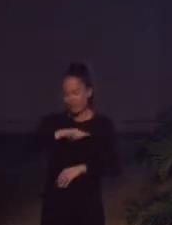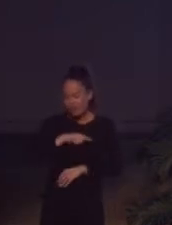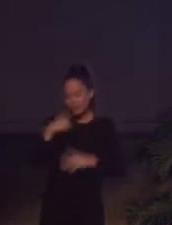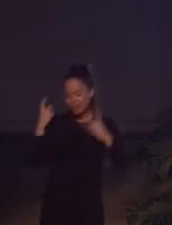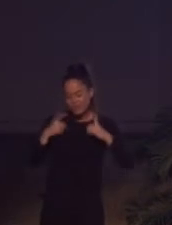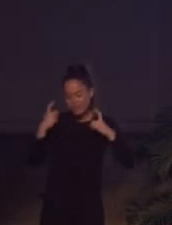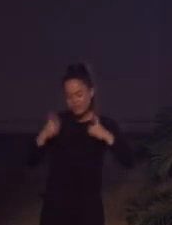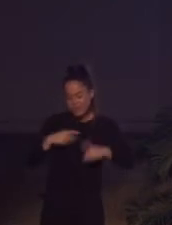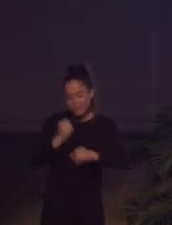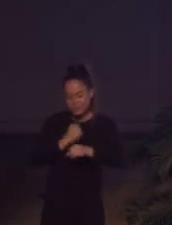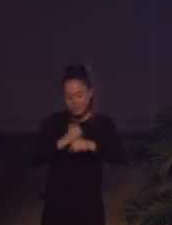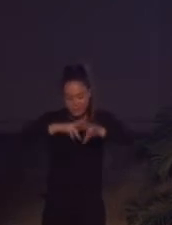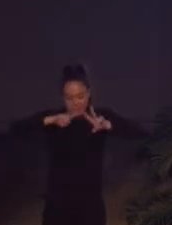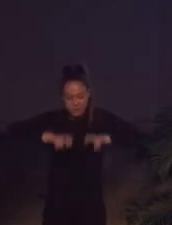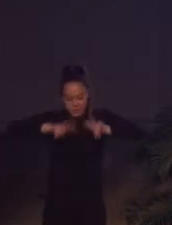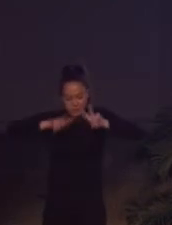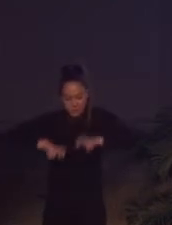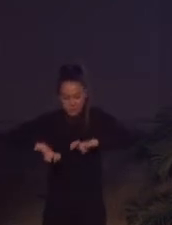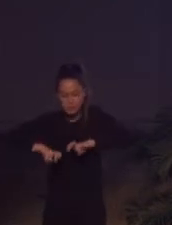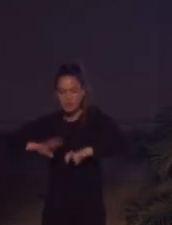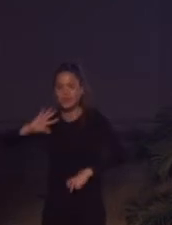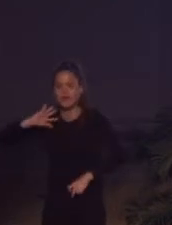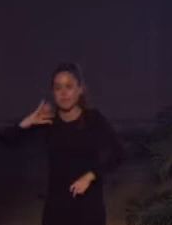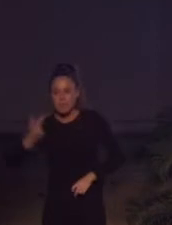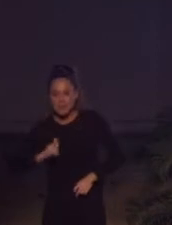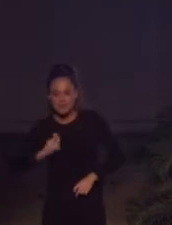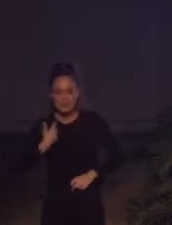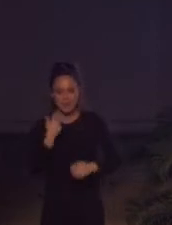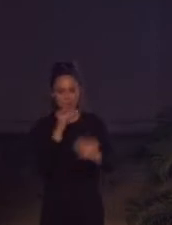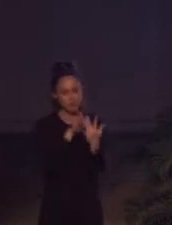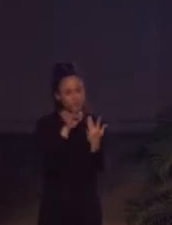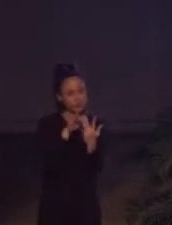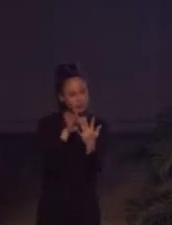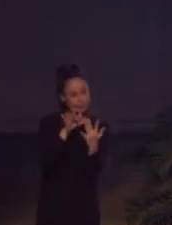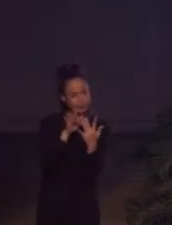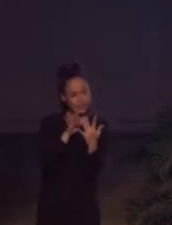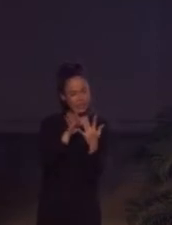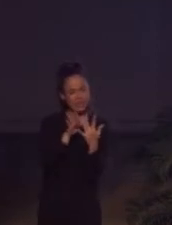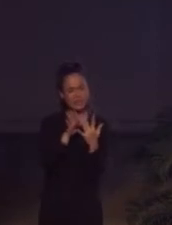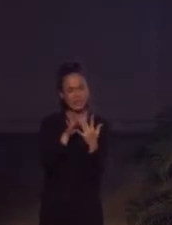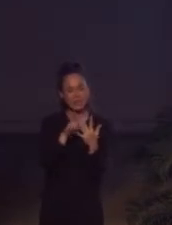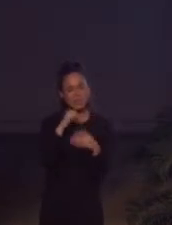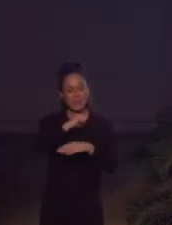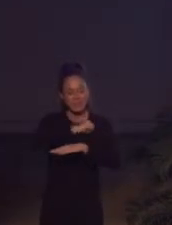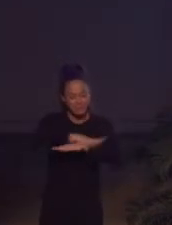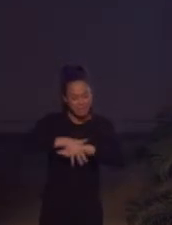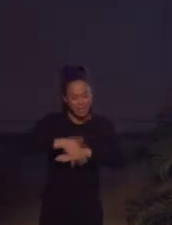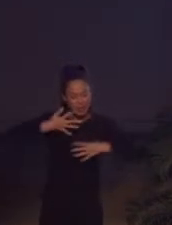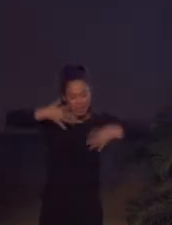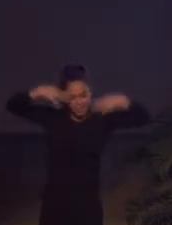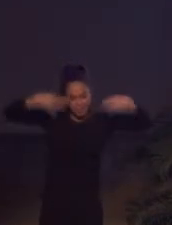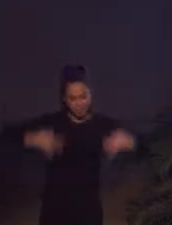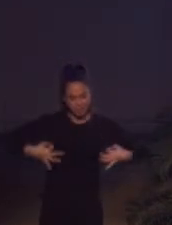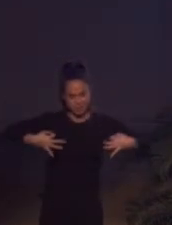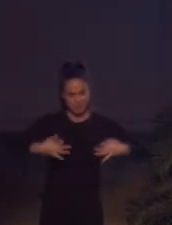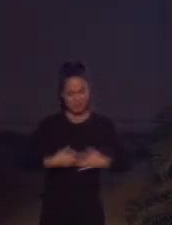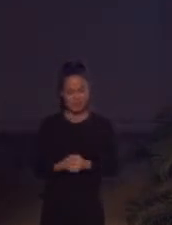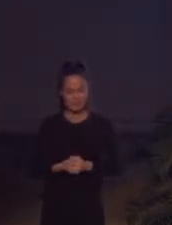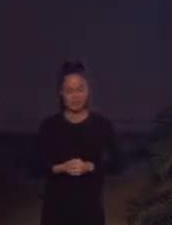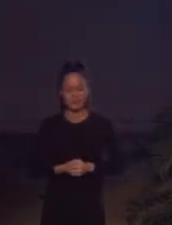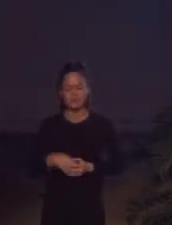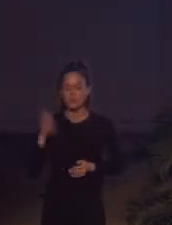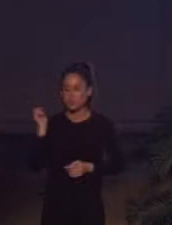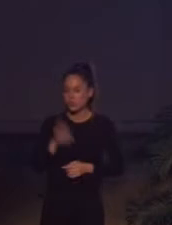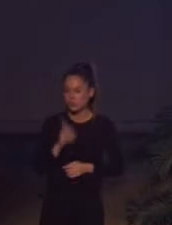ba, palestinarrekin lana egiten, benetako transversalidade hori aplikatzeko, salda badago,